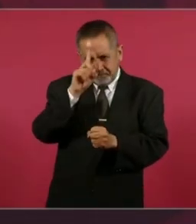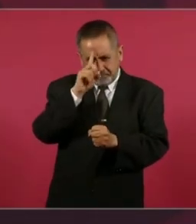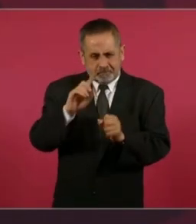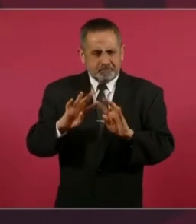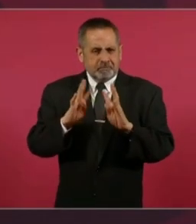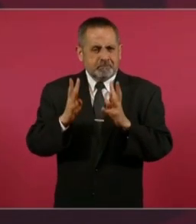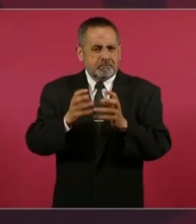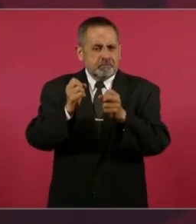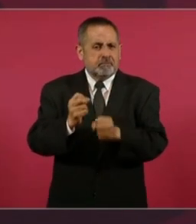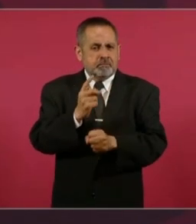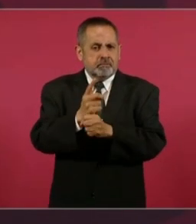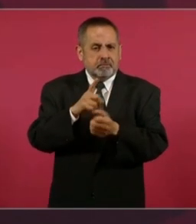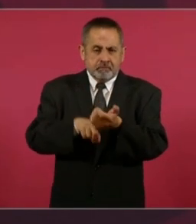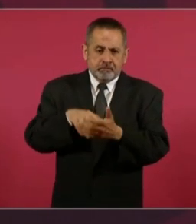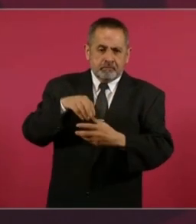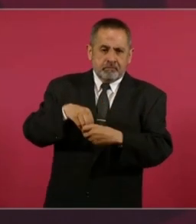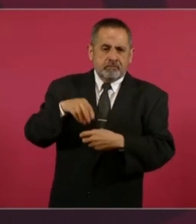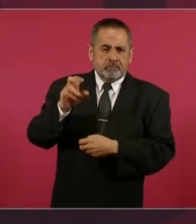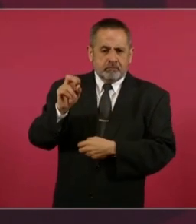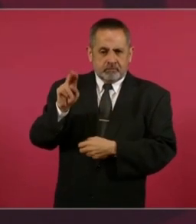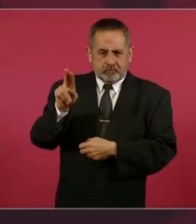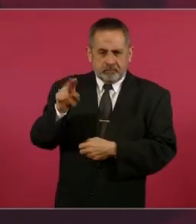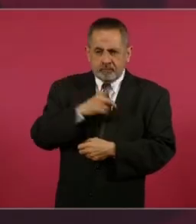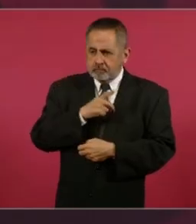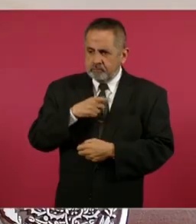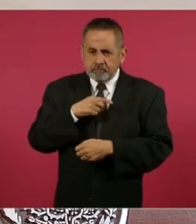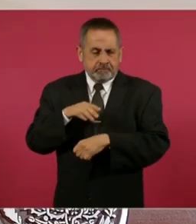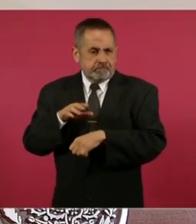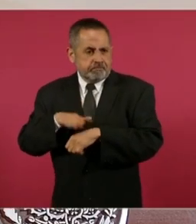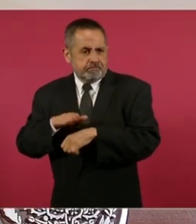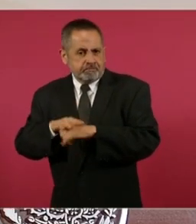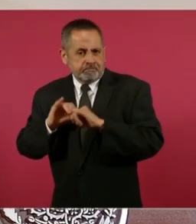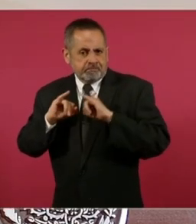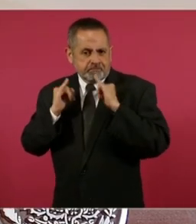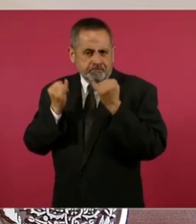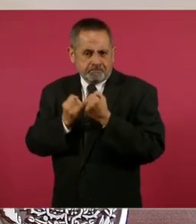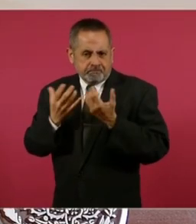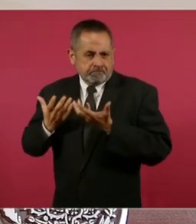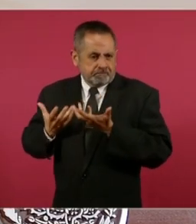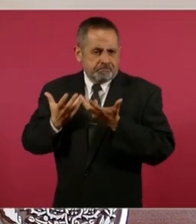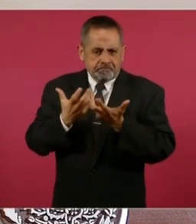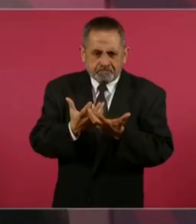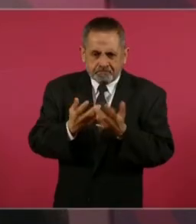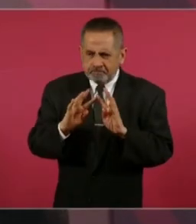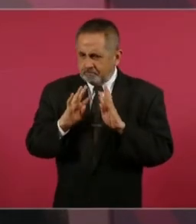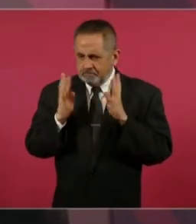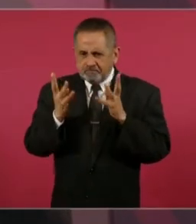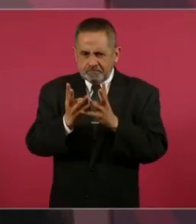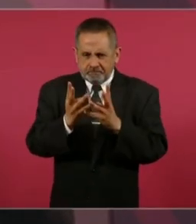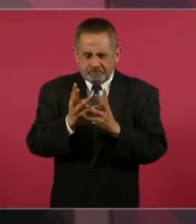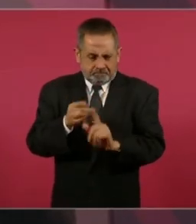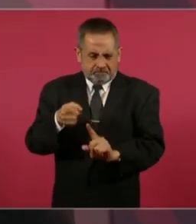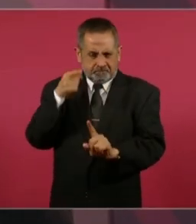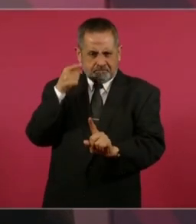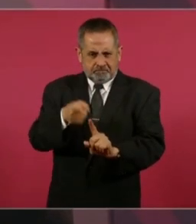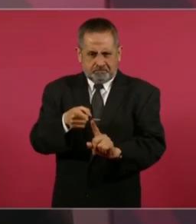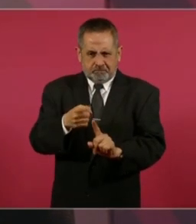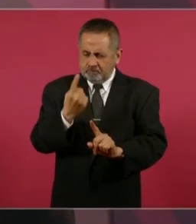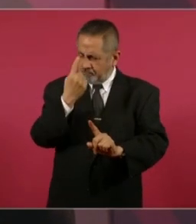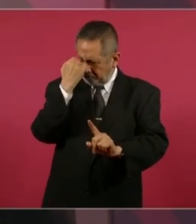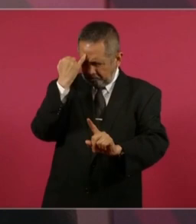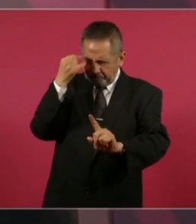la ONU que debe reunirse con un solo